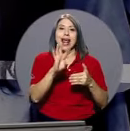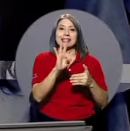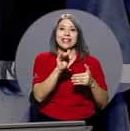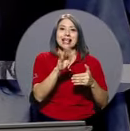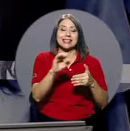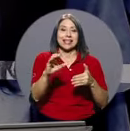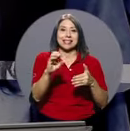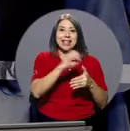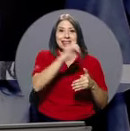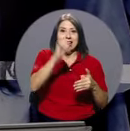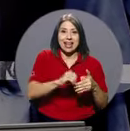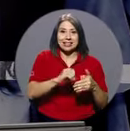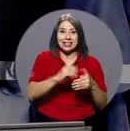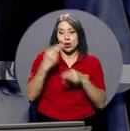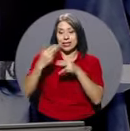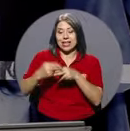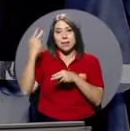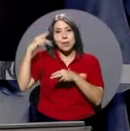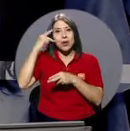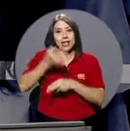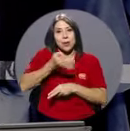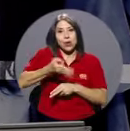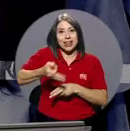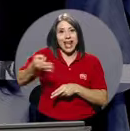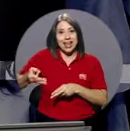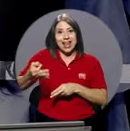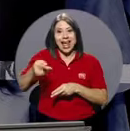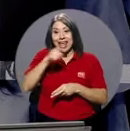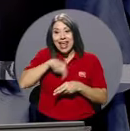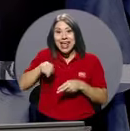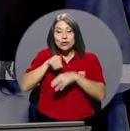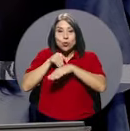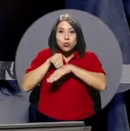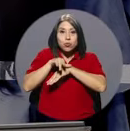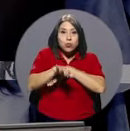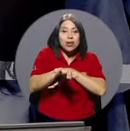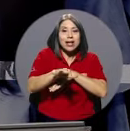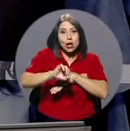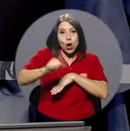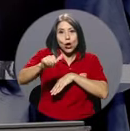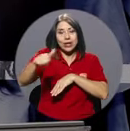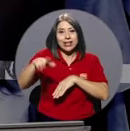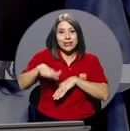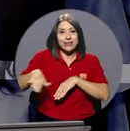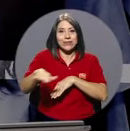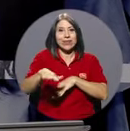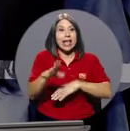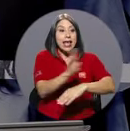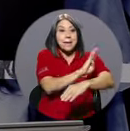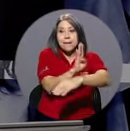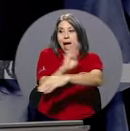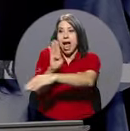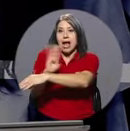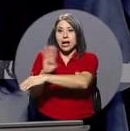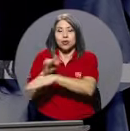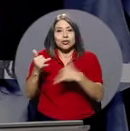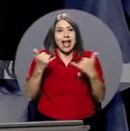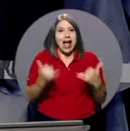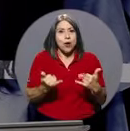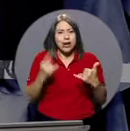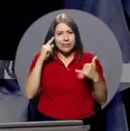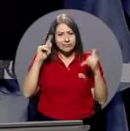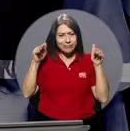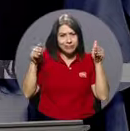en lo que se llama la tasa de política monetaria, que es la que va arrastrando el resto de lo que estaba explicando Alan, y los bancos se